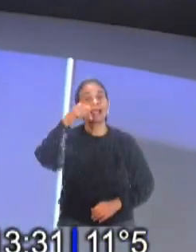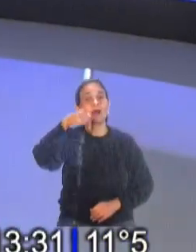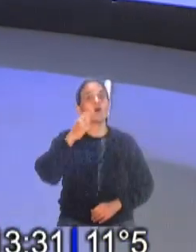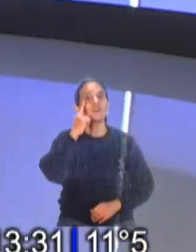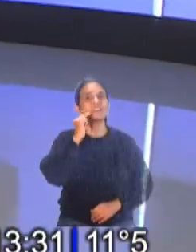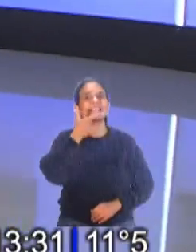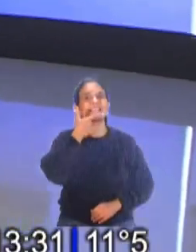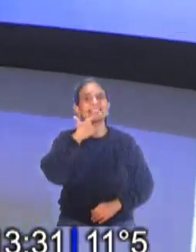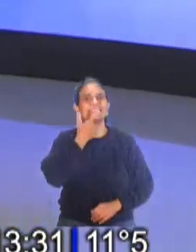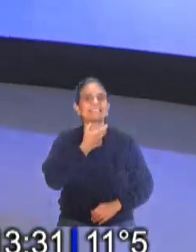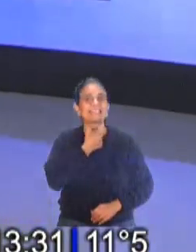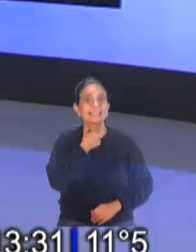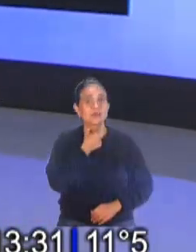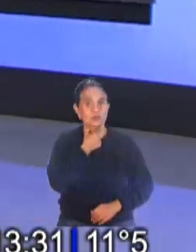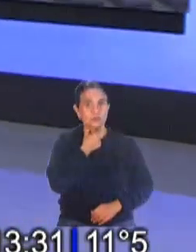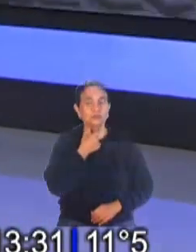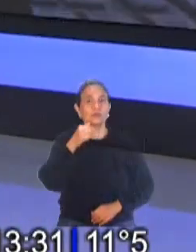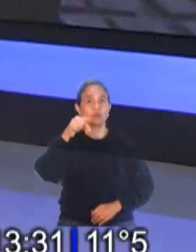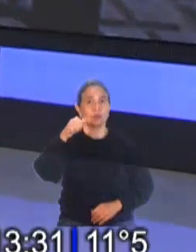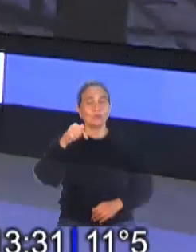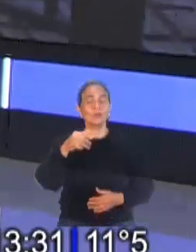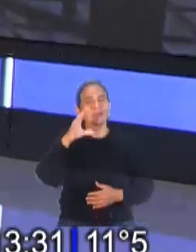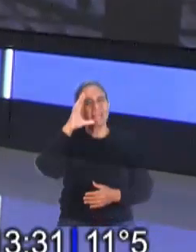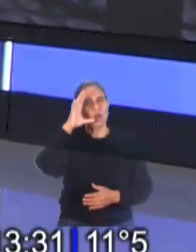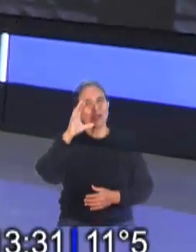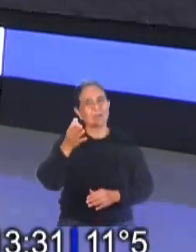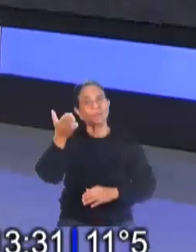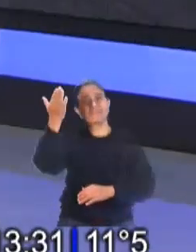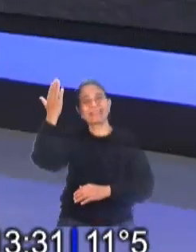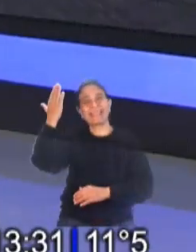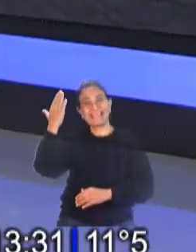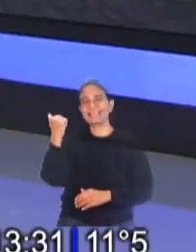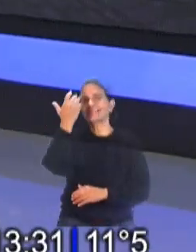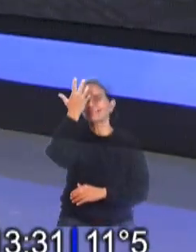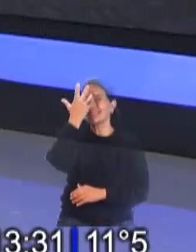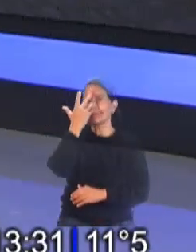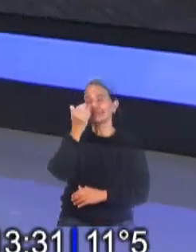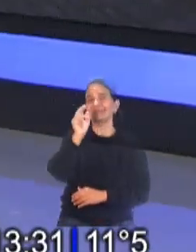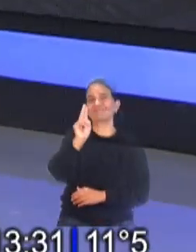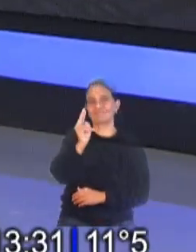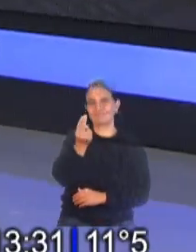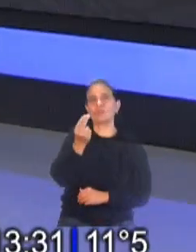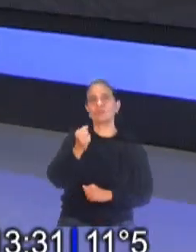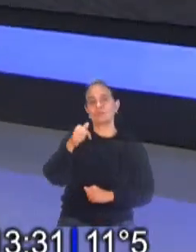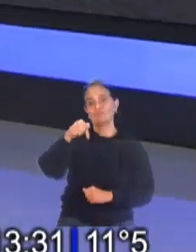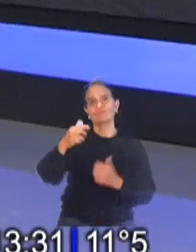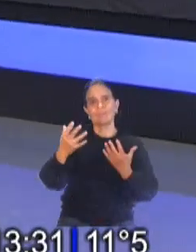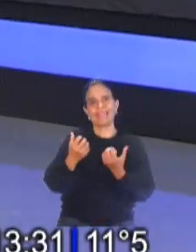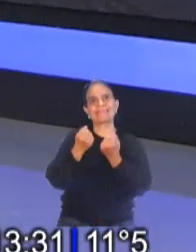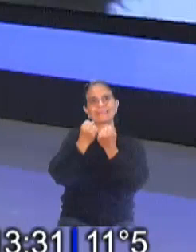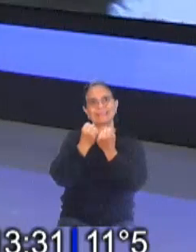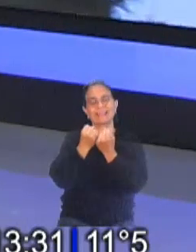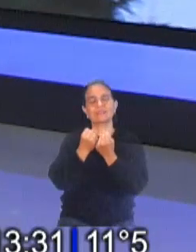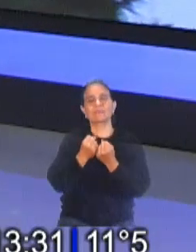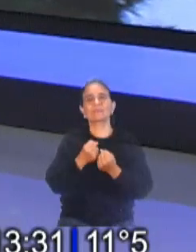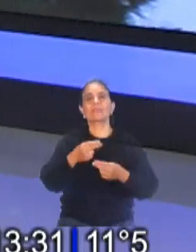Se conmemora un nuevo aniversario del paso a la inmortalidad del general José de San Martín. Y en Plaza Independencia,